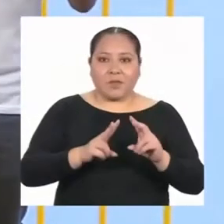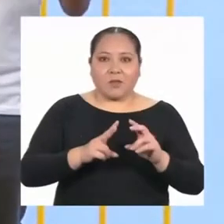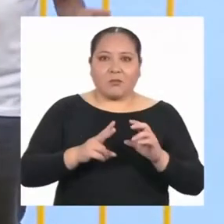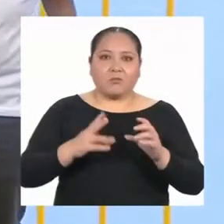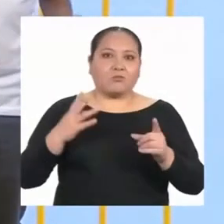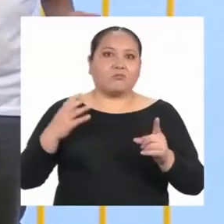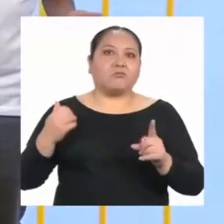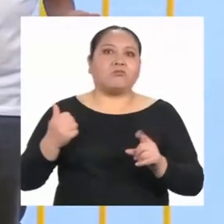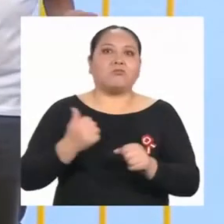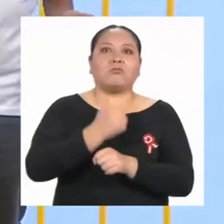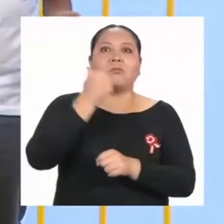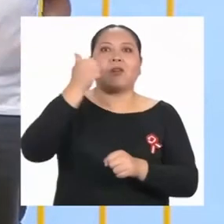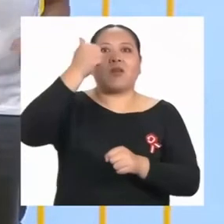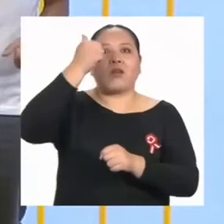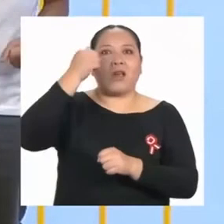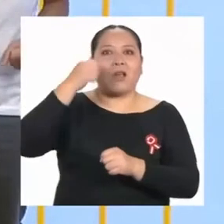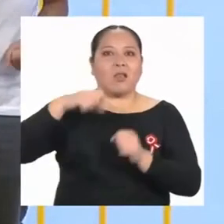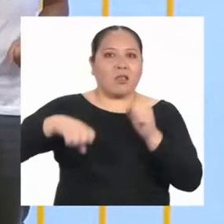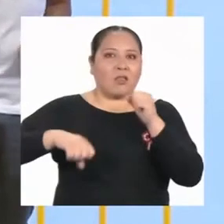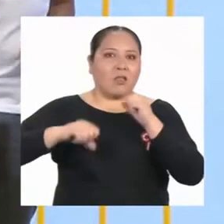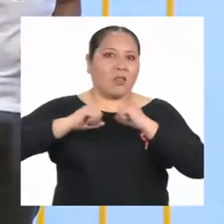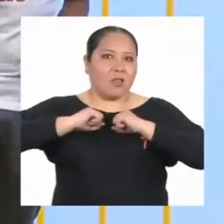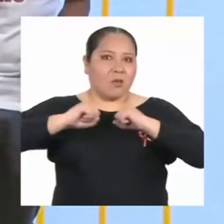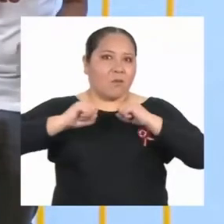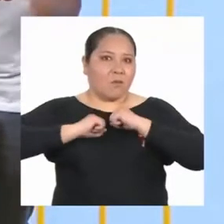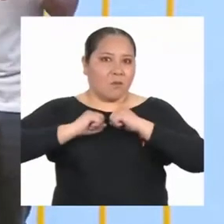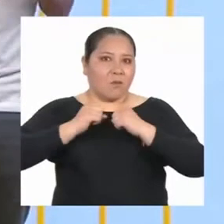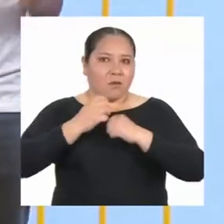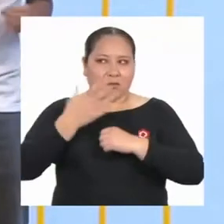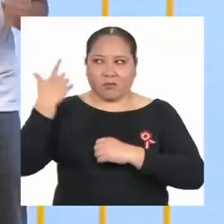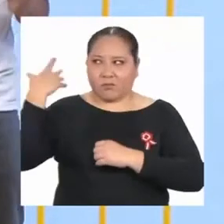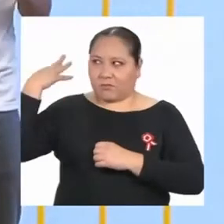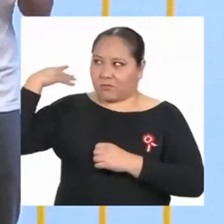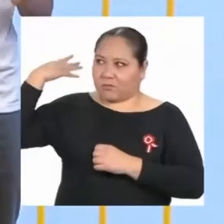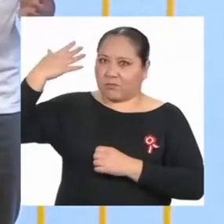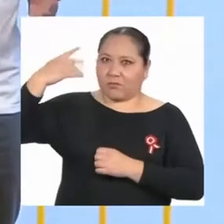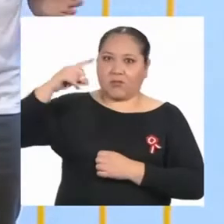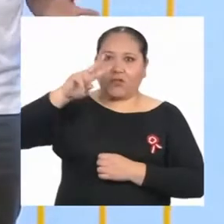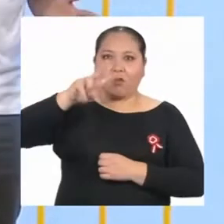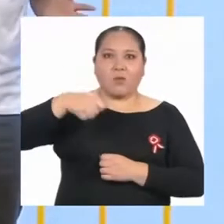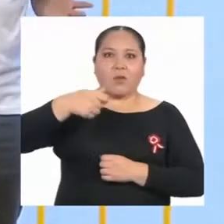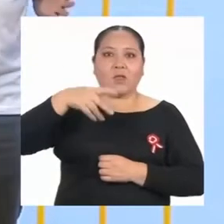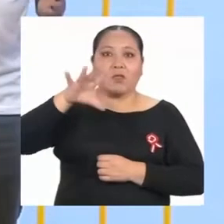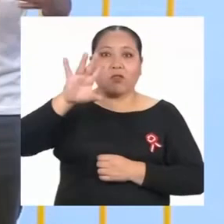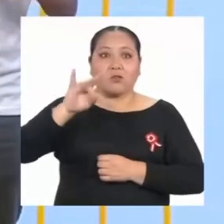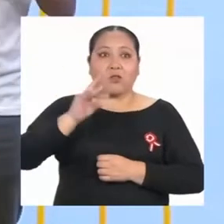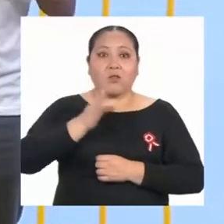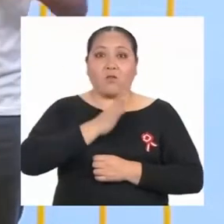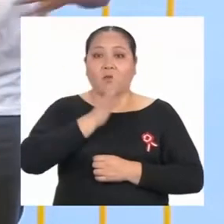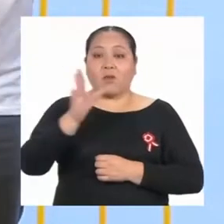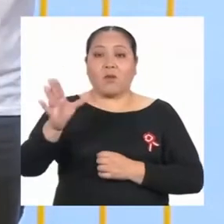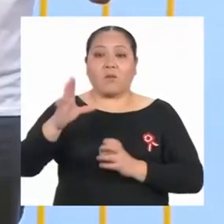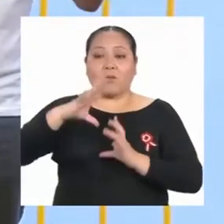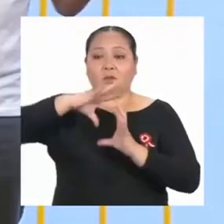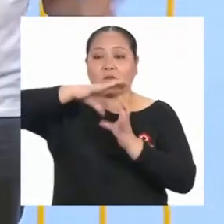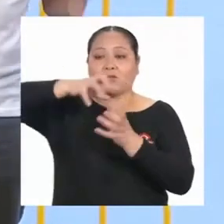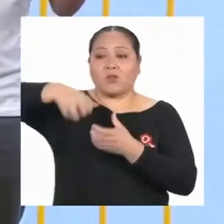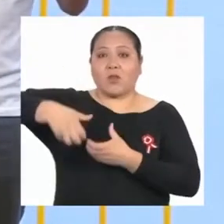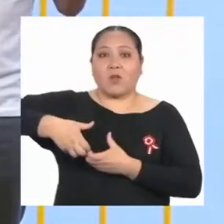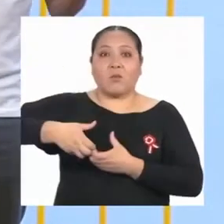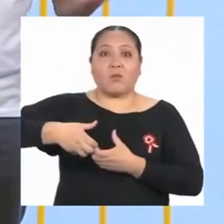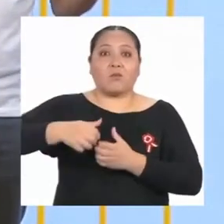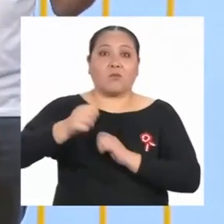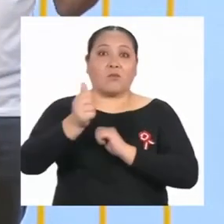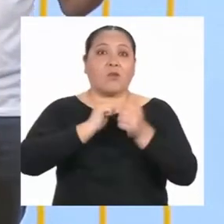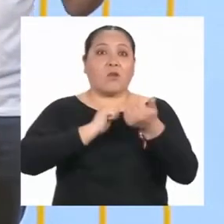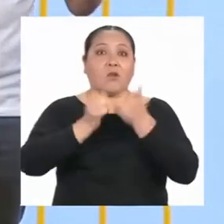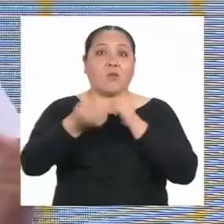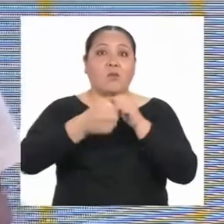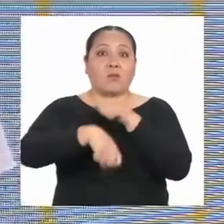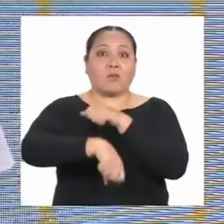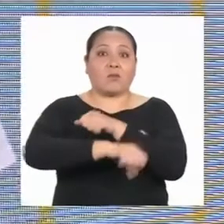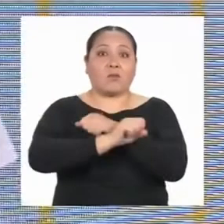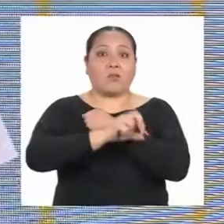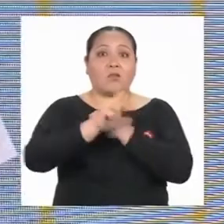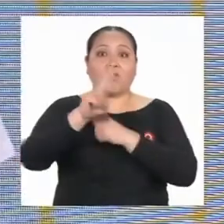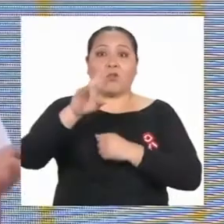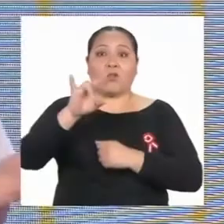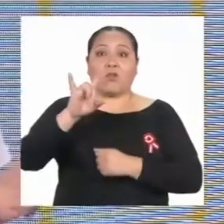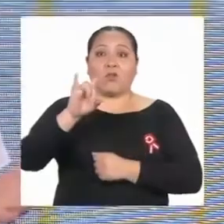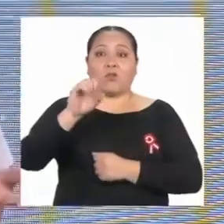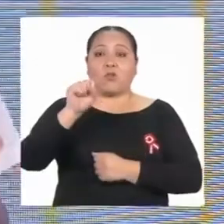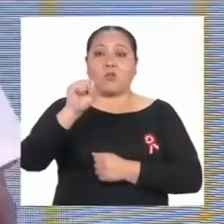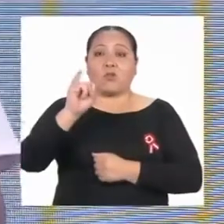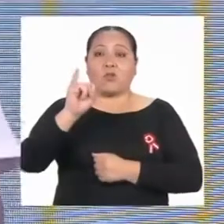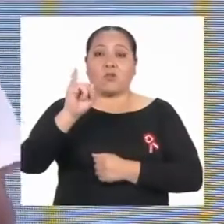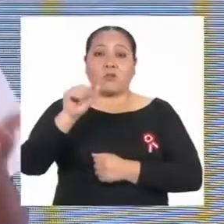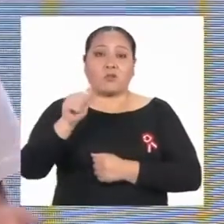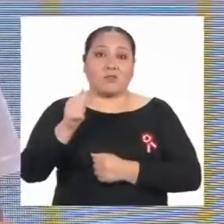hemos tenido en los últimos años. En el 2018 fuimos al Mundial de Rusia, después de más de 3 décadas de ausencia.